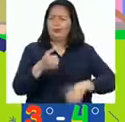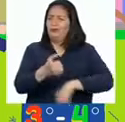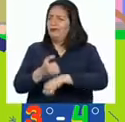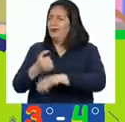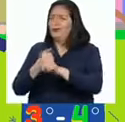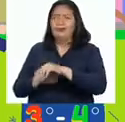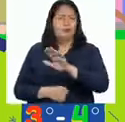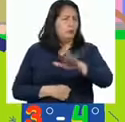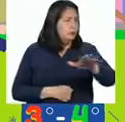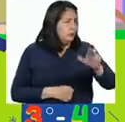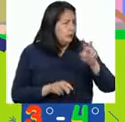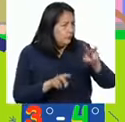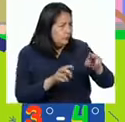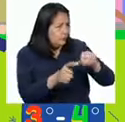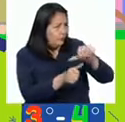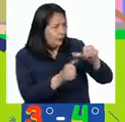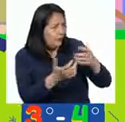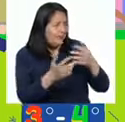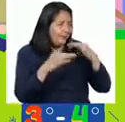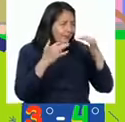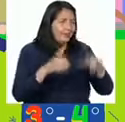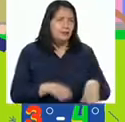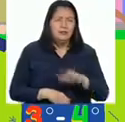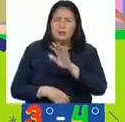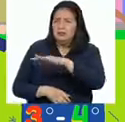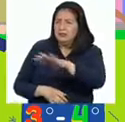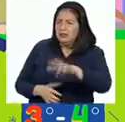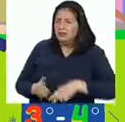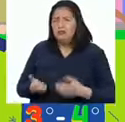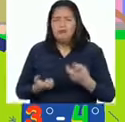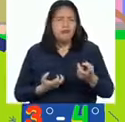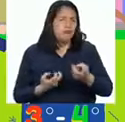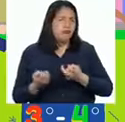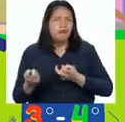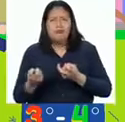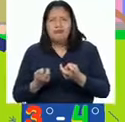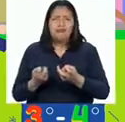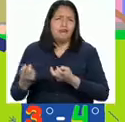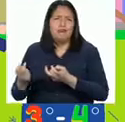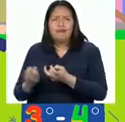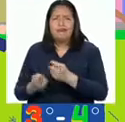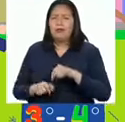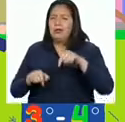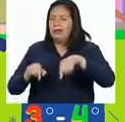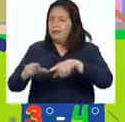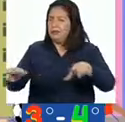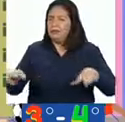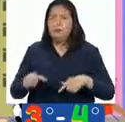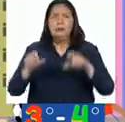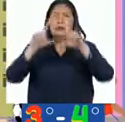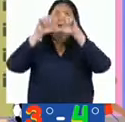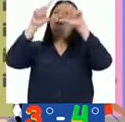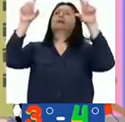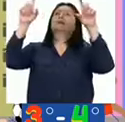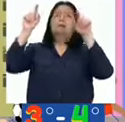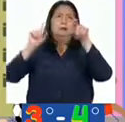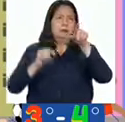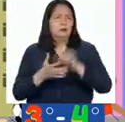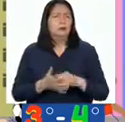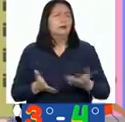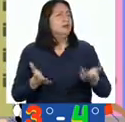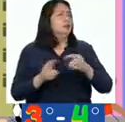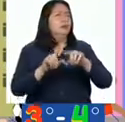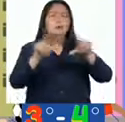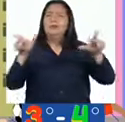niños riendo entre ellos y niños montando patines. En este espacio hay un cartel que dice